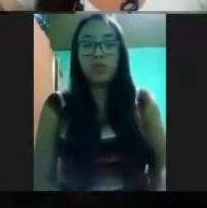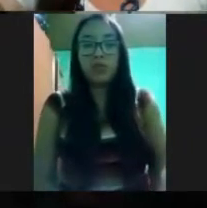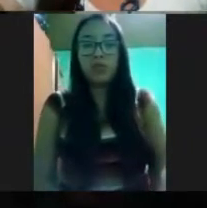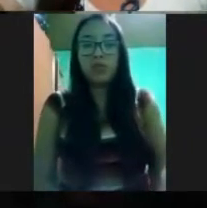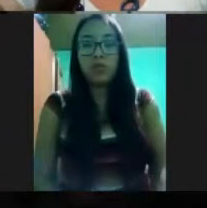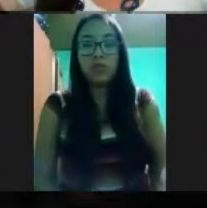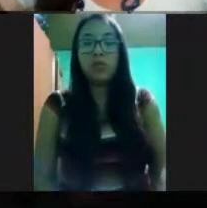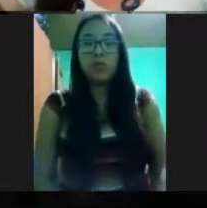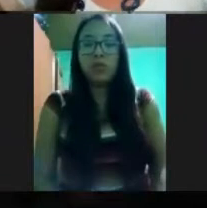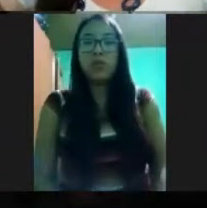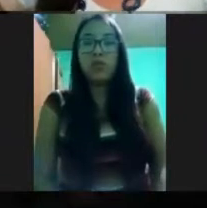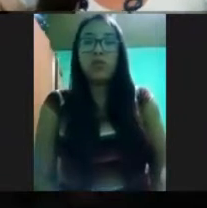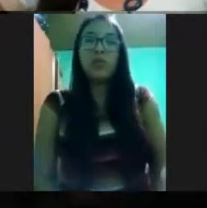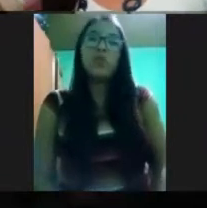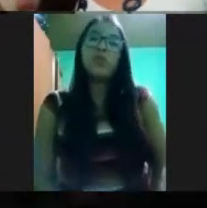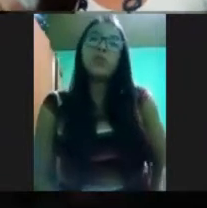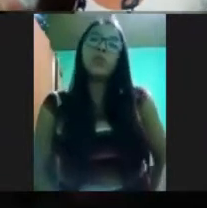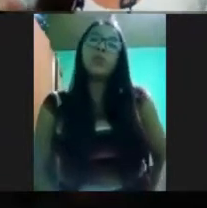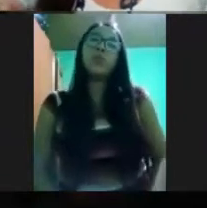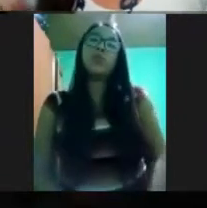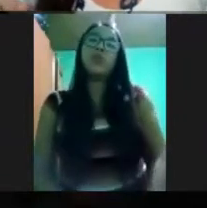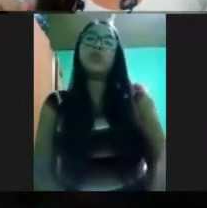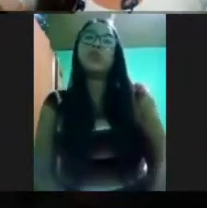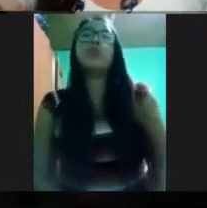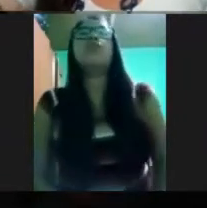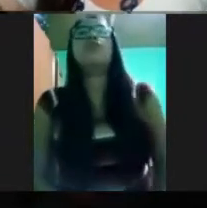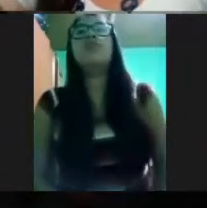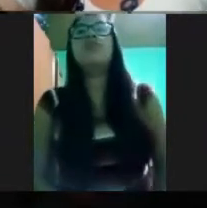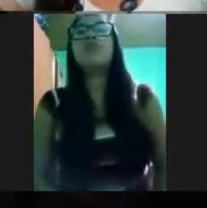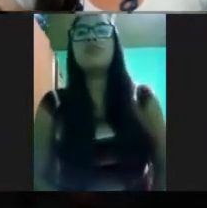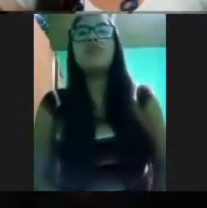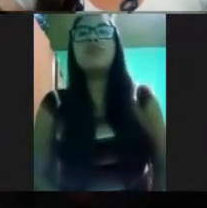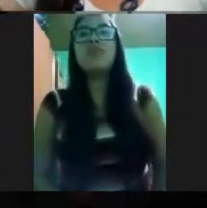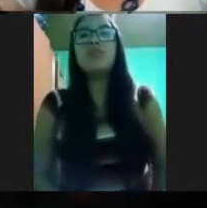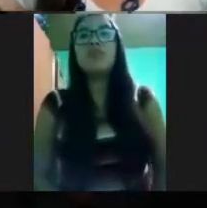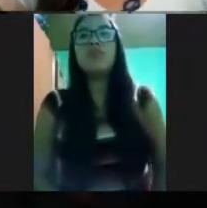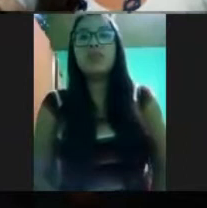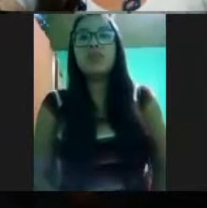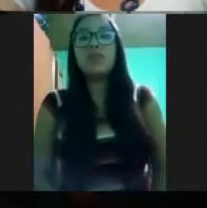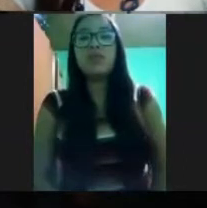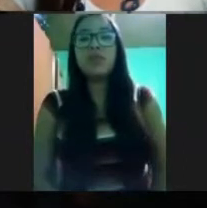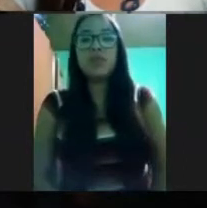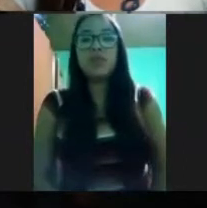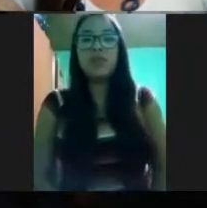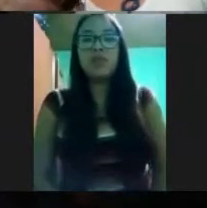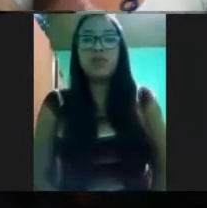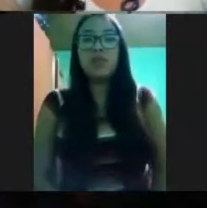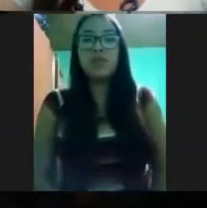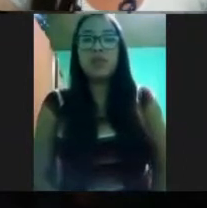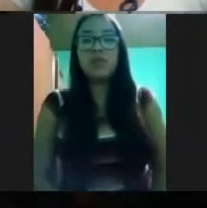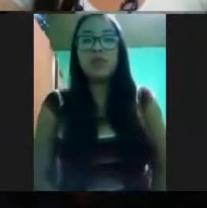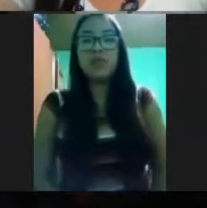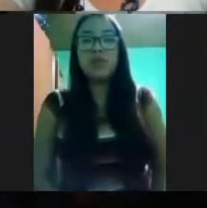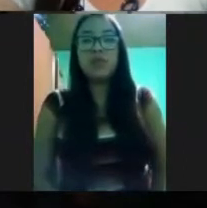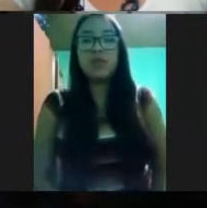enfermería, médicos, pero es el sistema de salud, el Ministerio de Salud, el que no genera empleos, ¿verdad? Porque